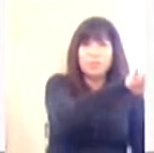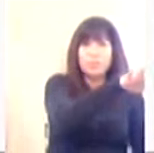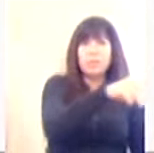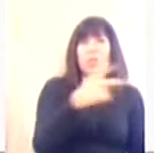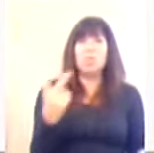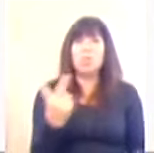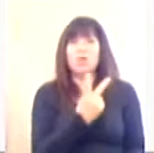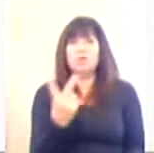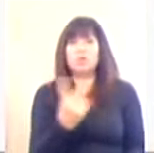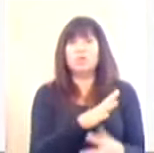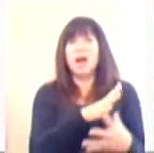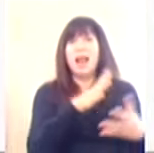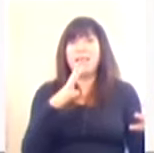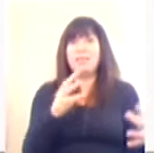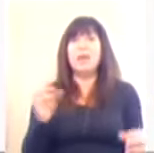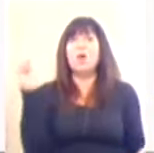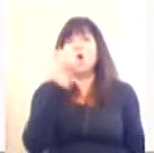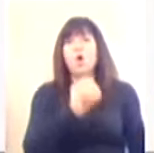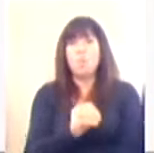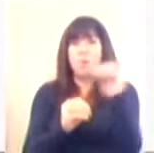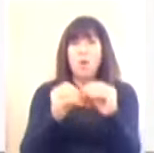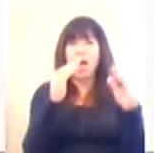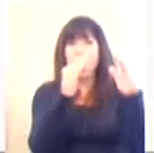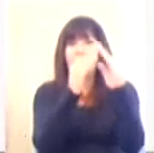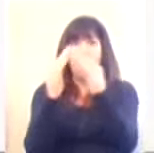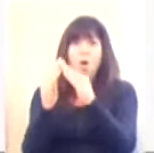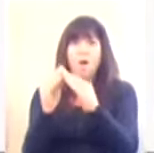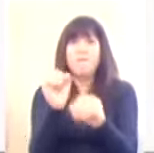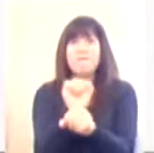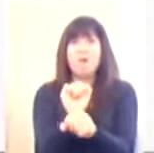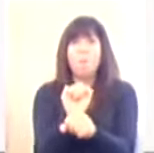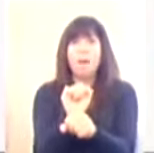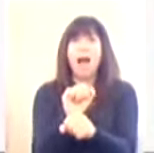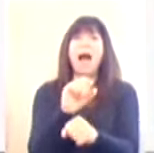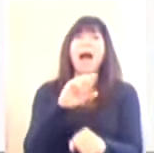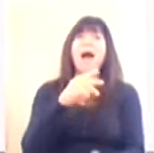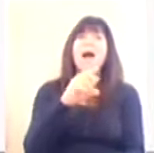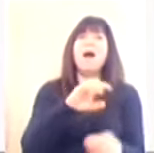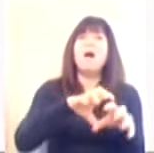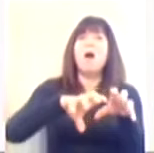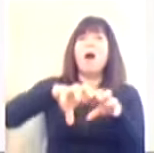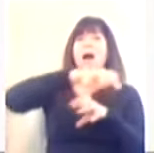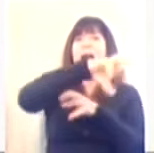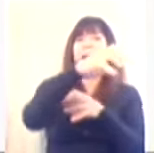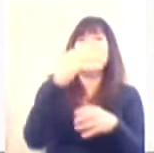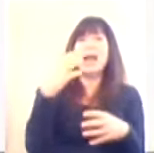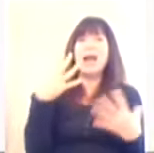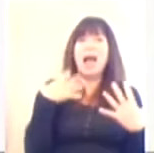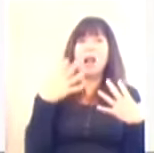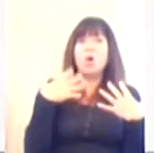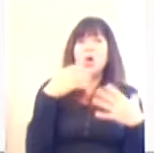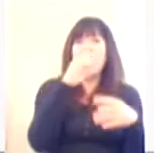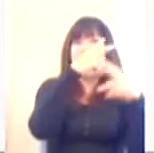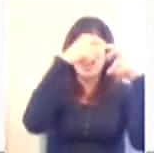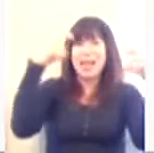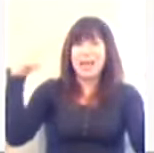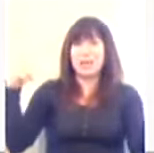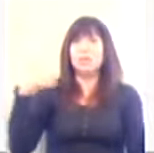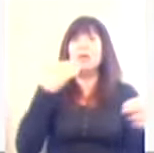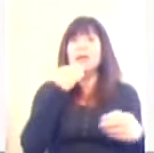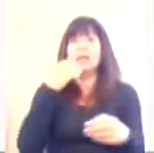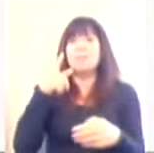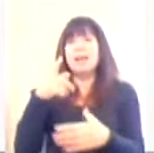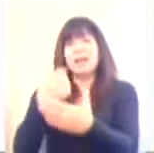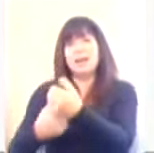que incorporarse en los hogares son la bomba de calor eléctrica como tecnología y el gas natural en reemplazo para capturar